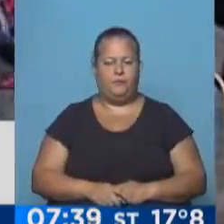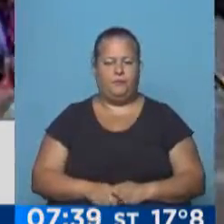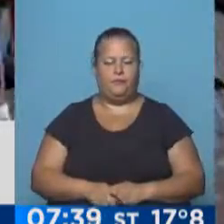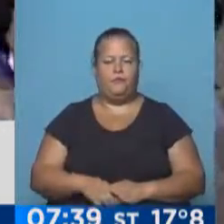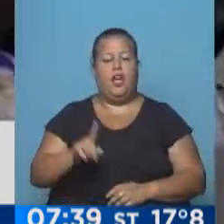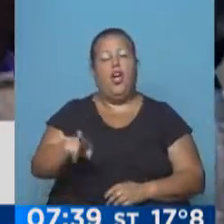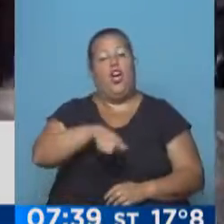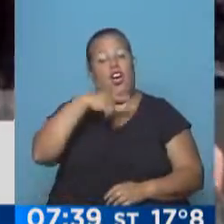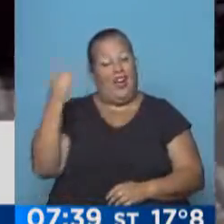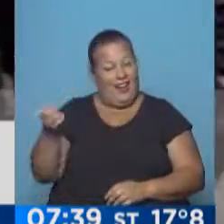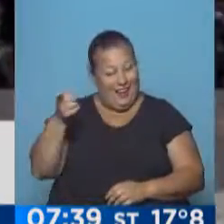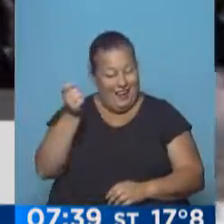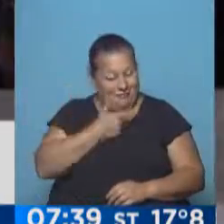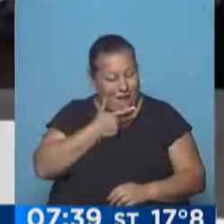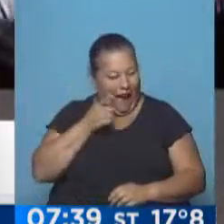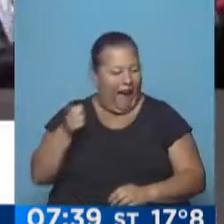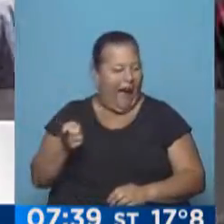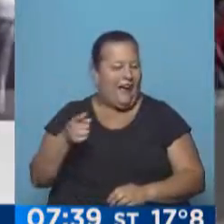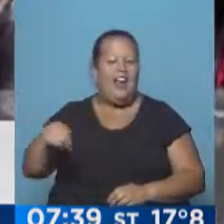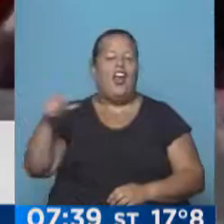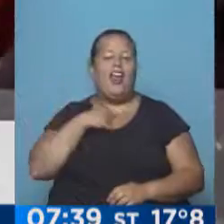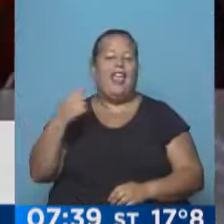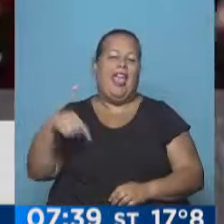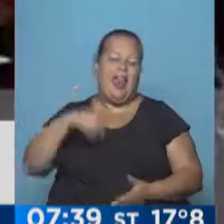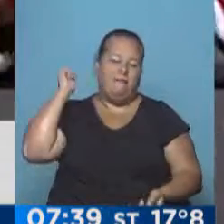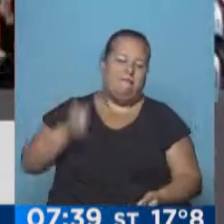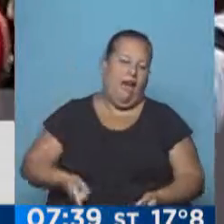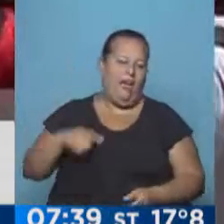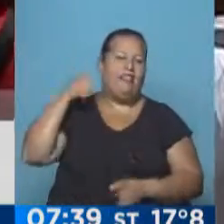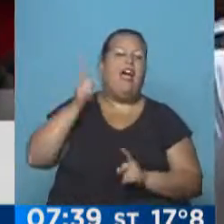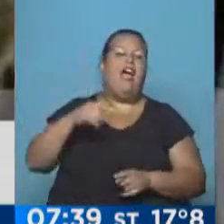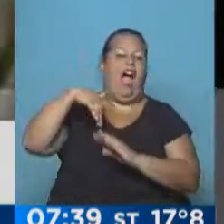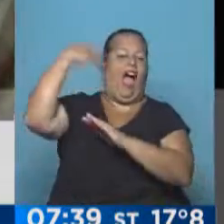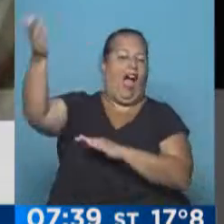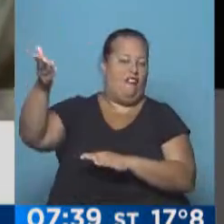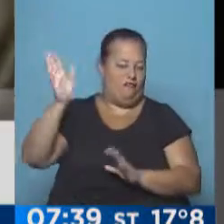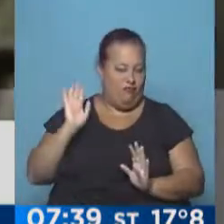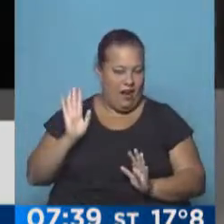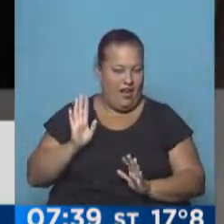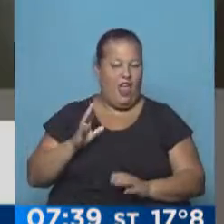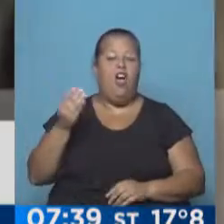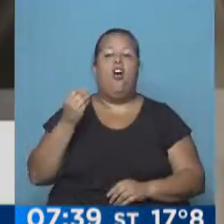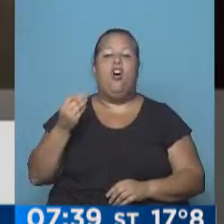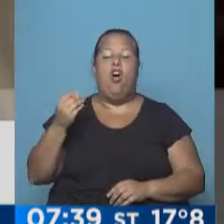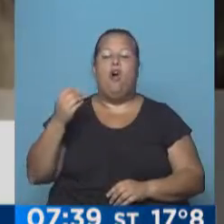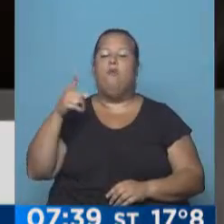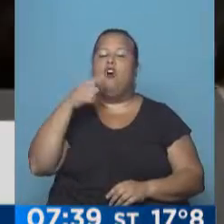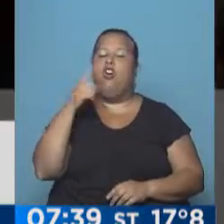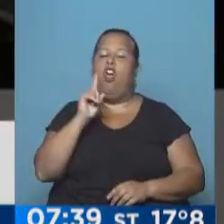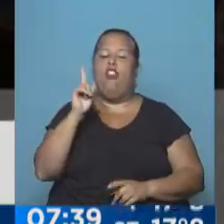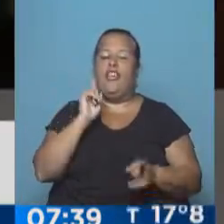Con el otro candidato es lo que no quieren volver a imponer de afuera. Como no, ya no lo quieren